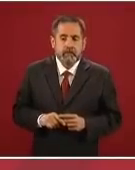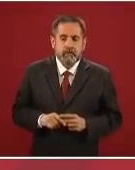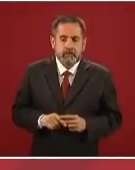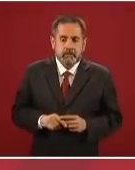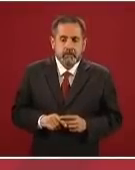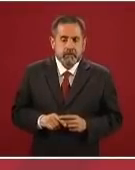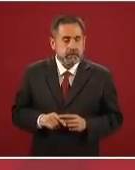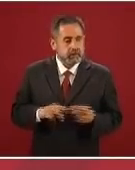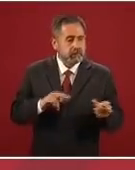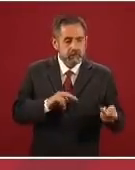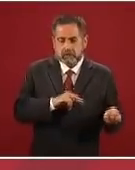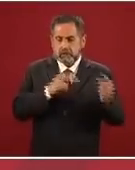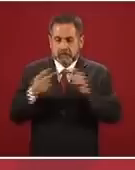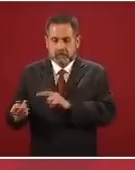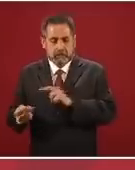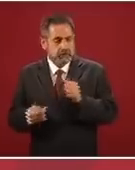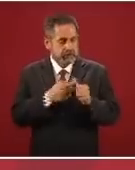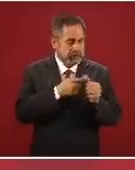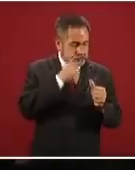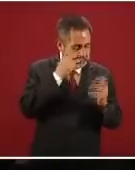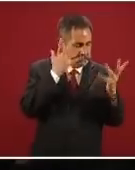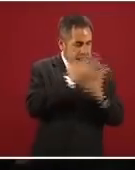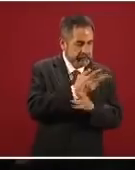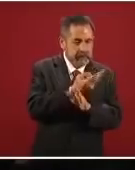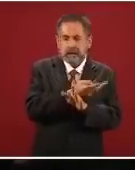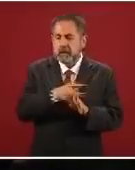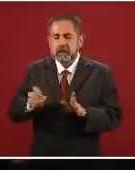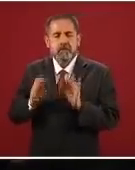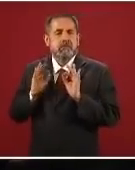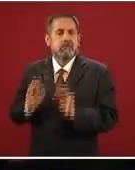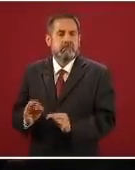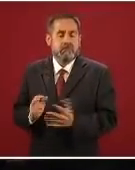en sentido contrario,